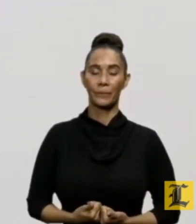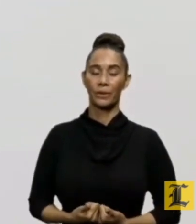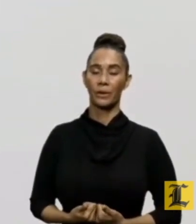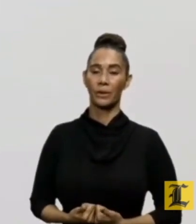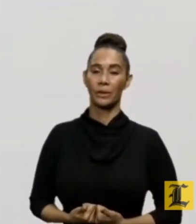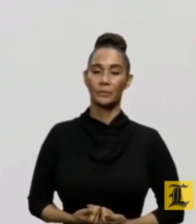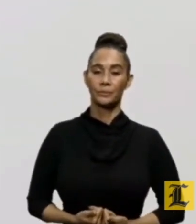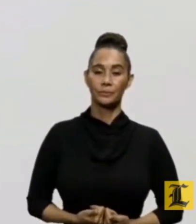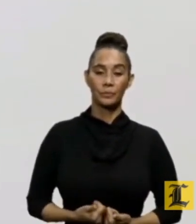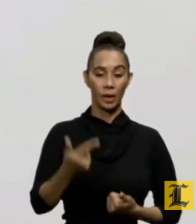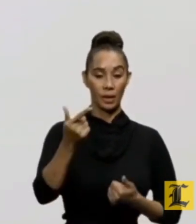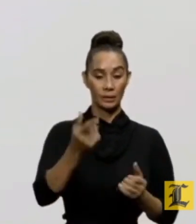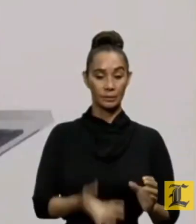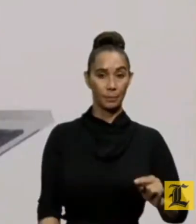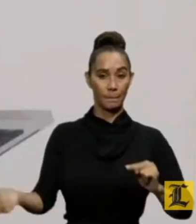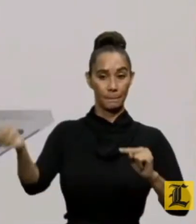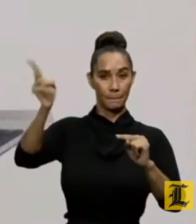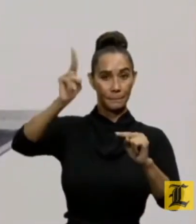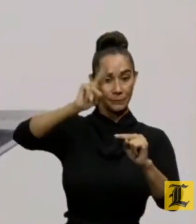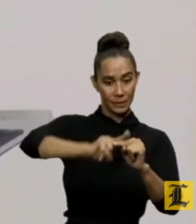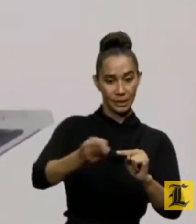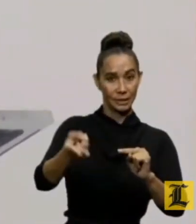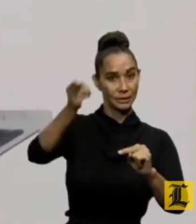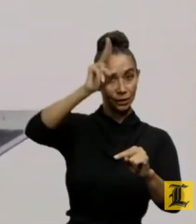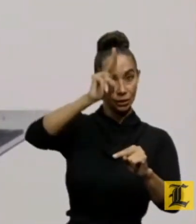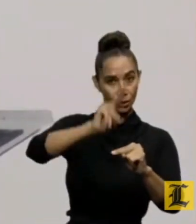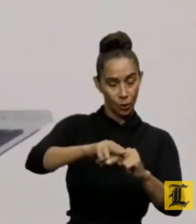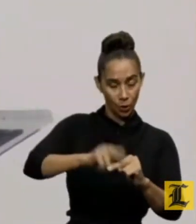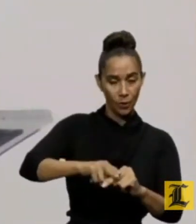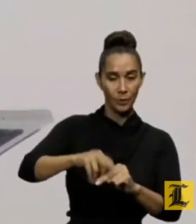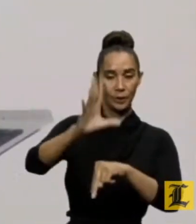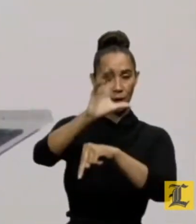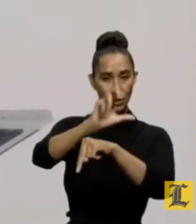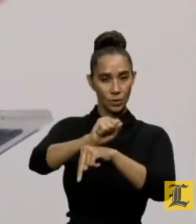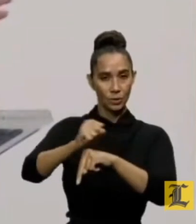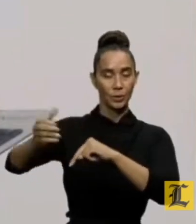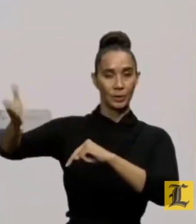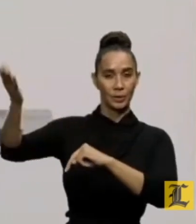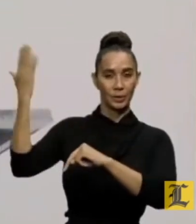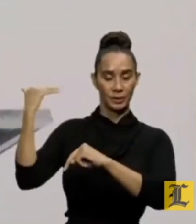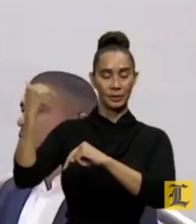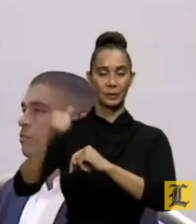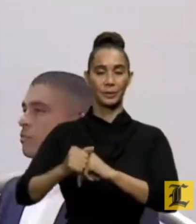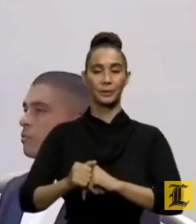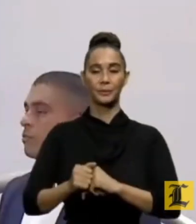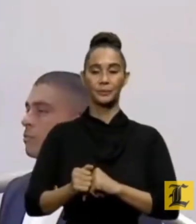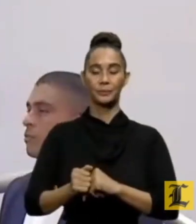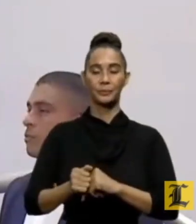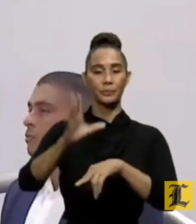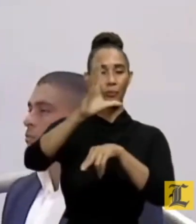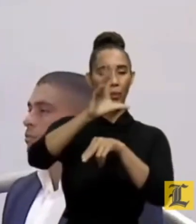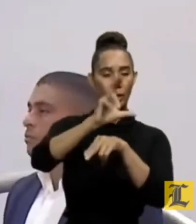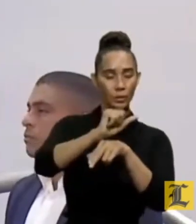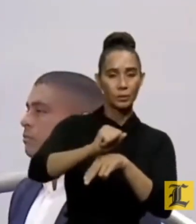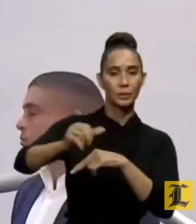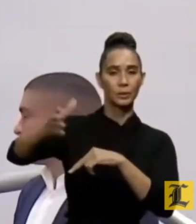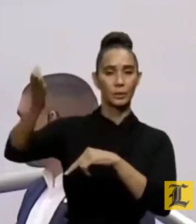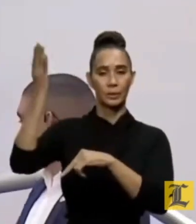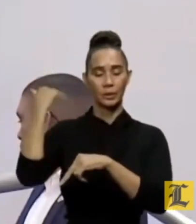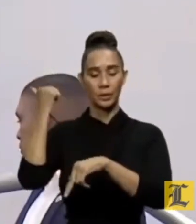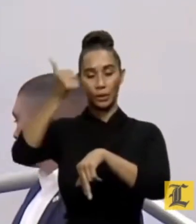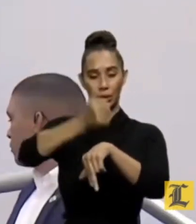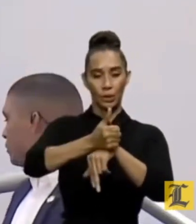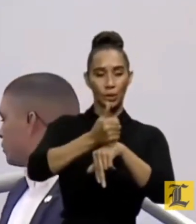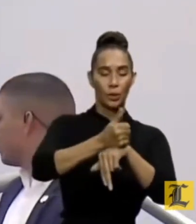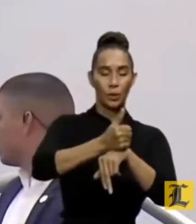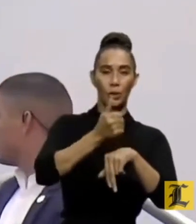es el doble de lo que tradicionalmente se hacía, de lo que tradicionalmente se colocaba